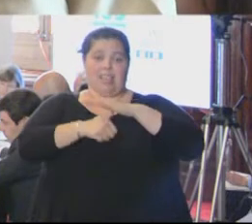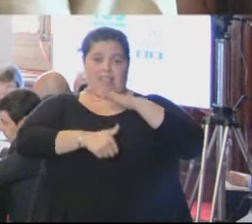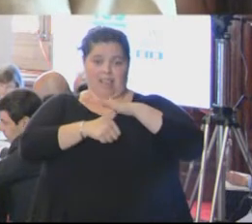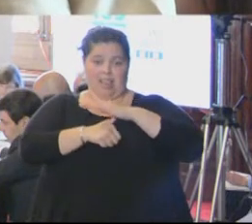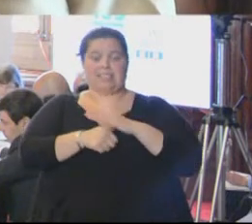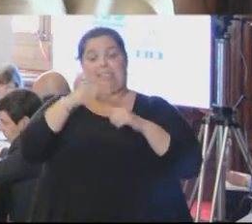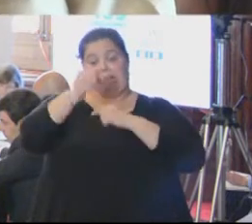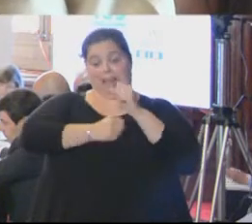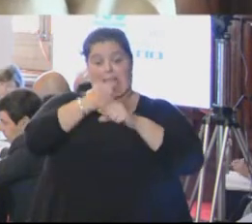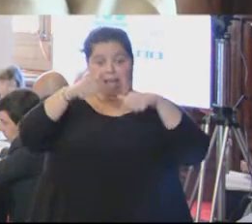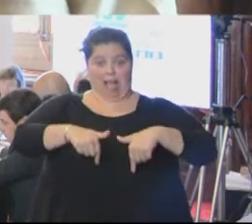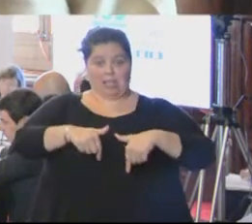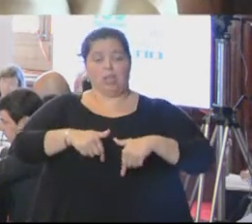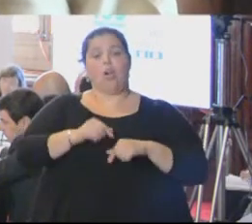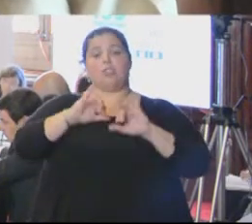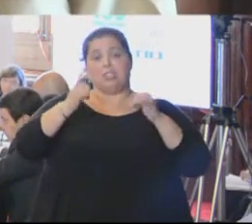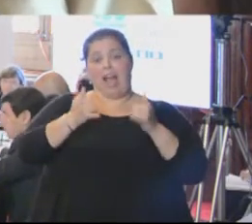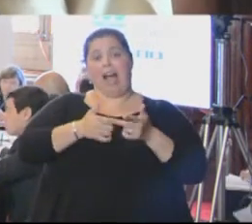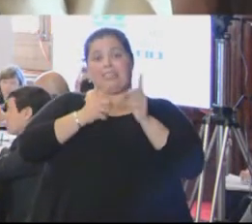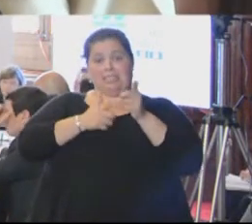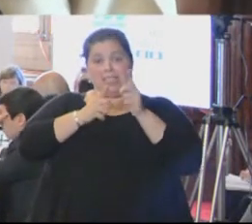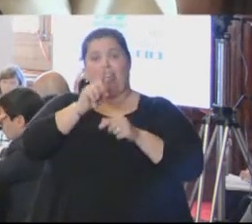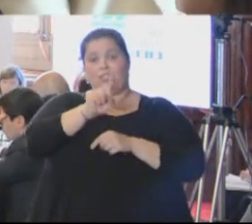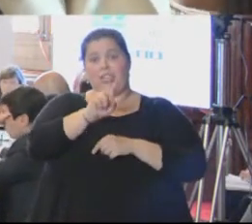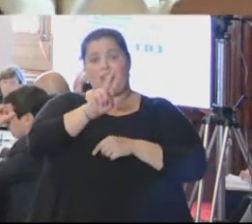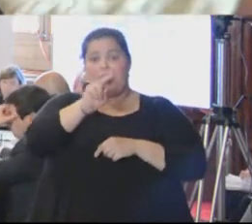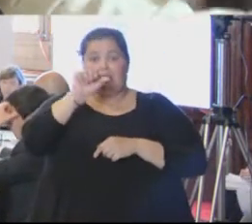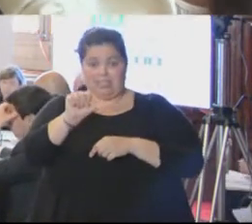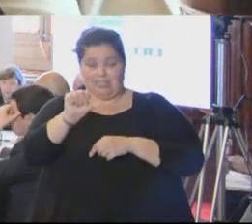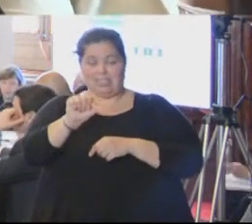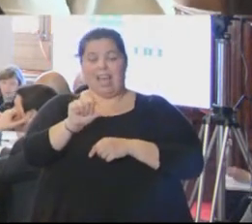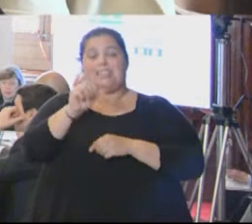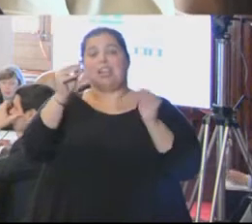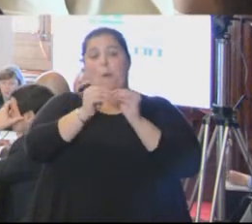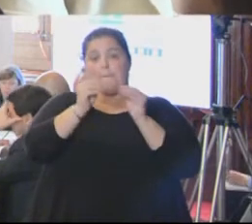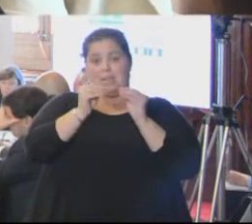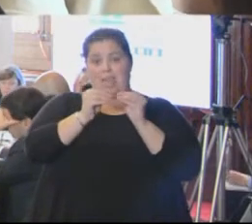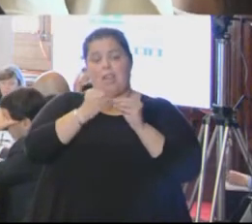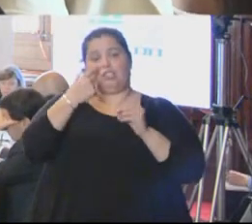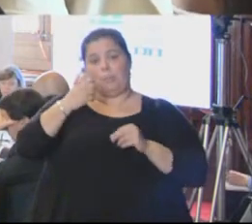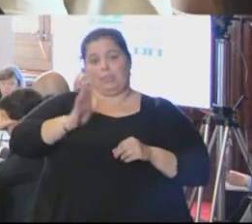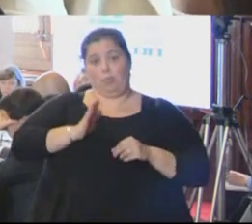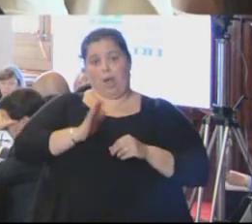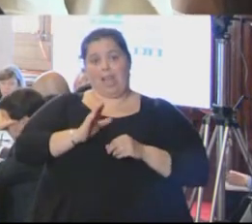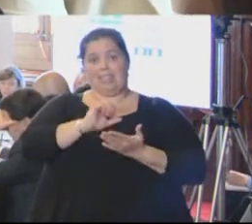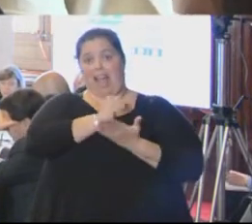año 2017 ya han sido asesinados 126 compañeros y compañeras hasta el día de